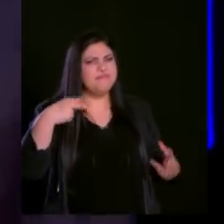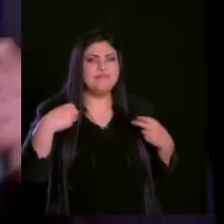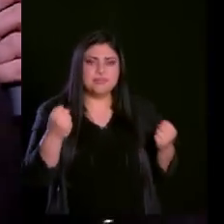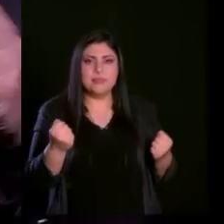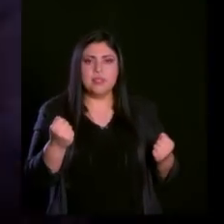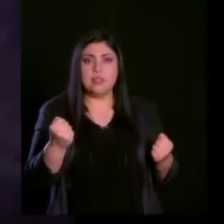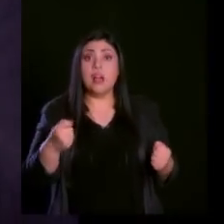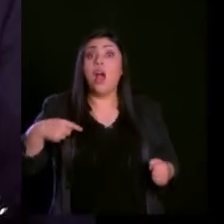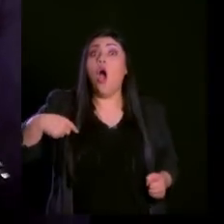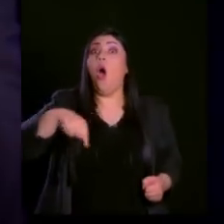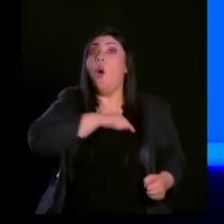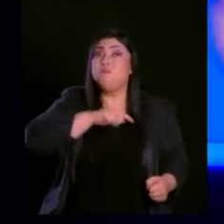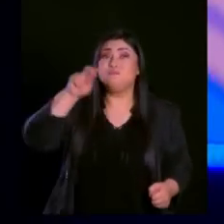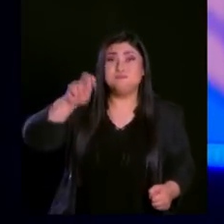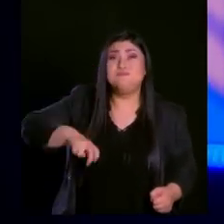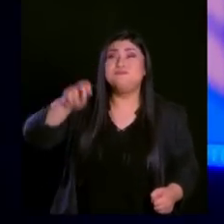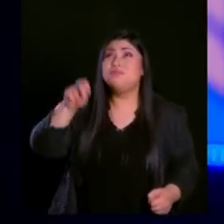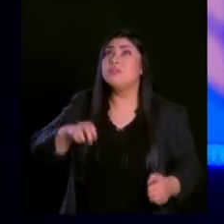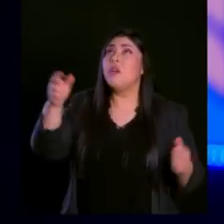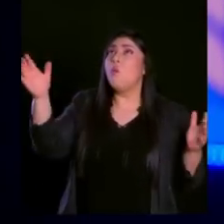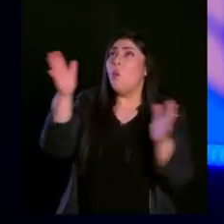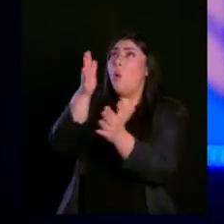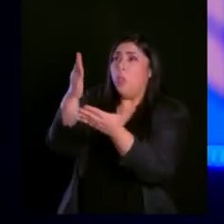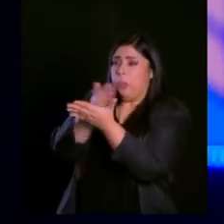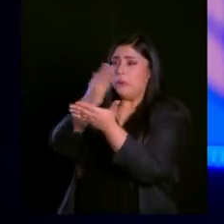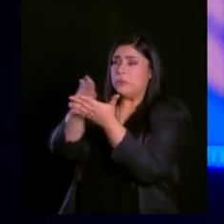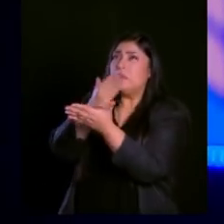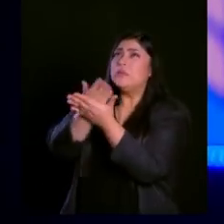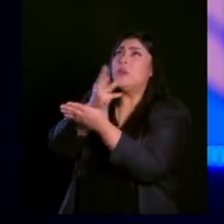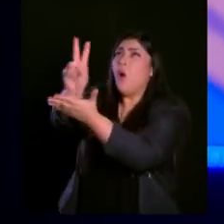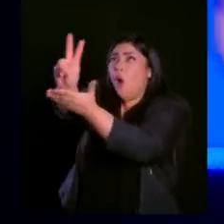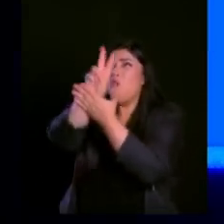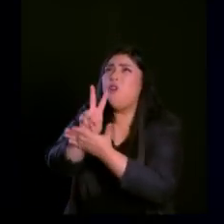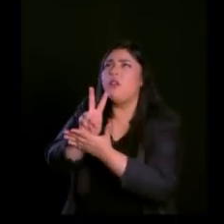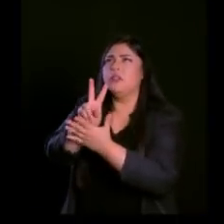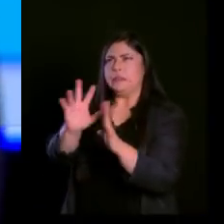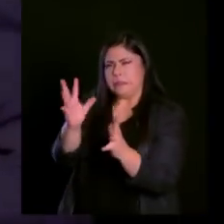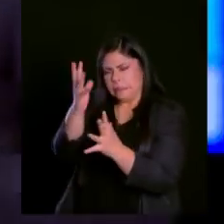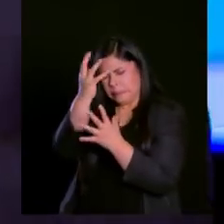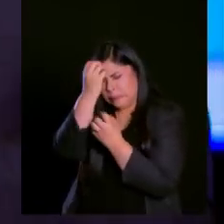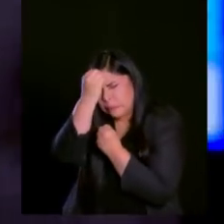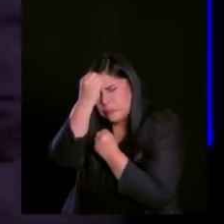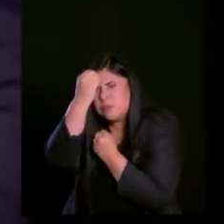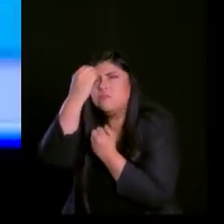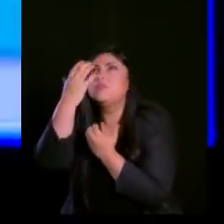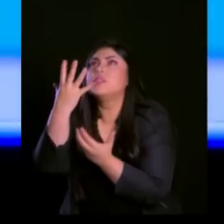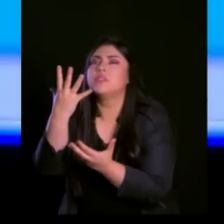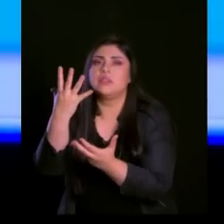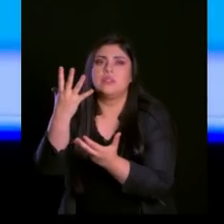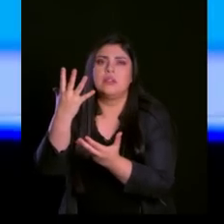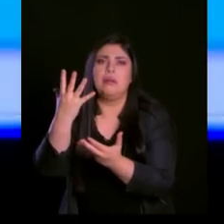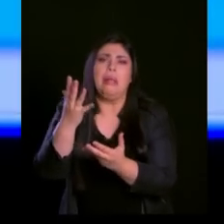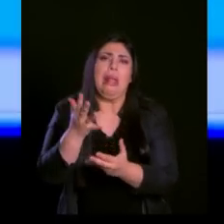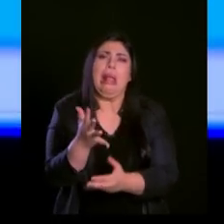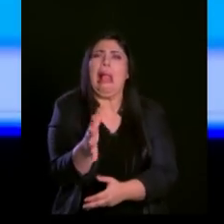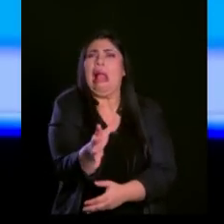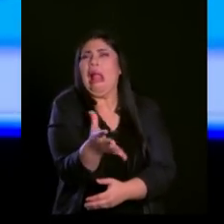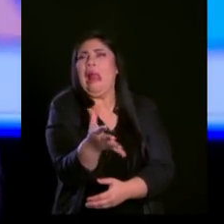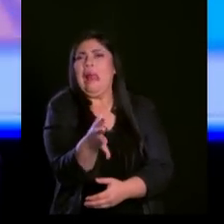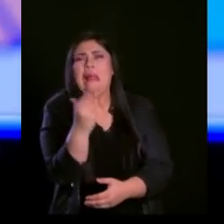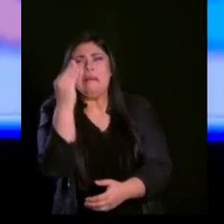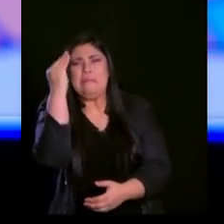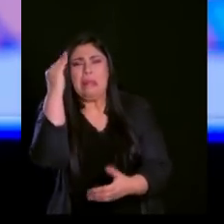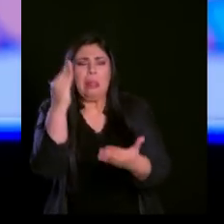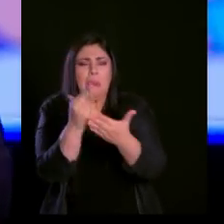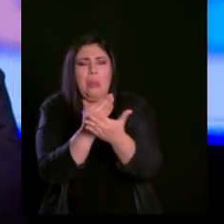porque no está alineado a Dios a su voluntad y es más no conoce su palabra o la conoce muy poco